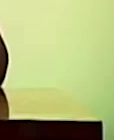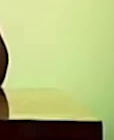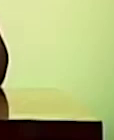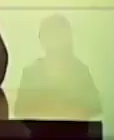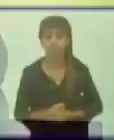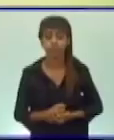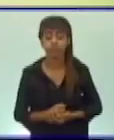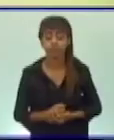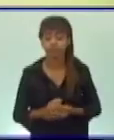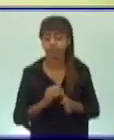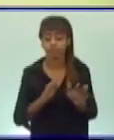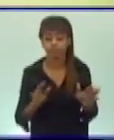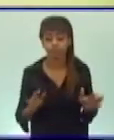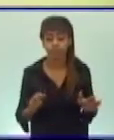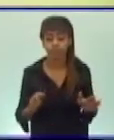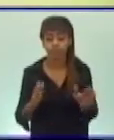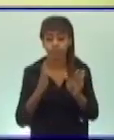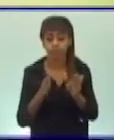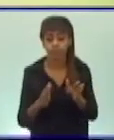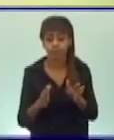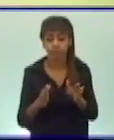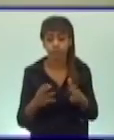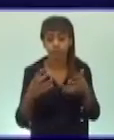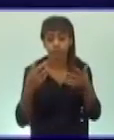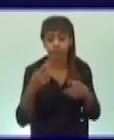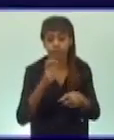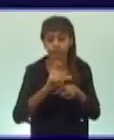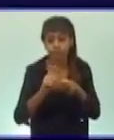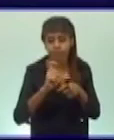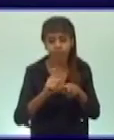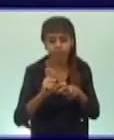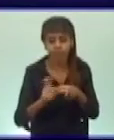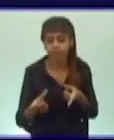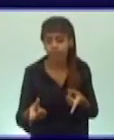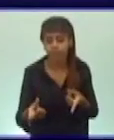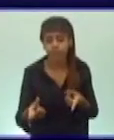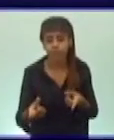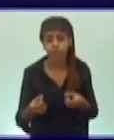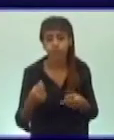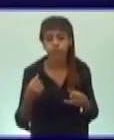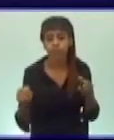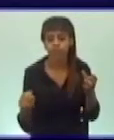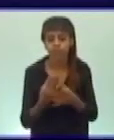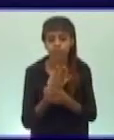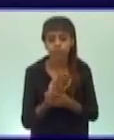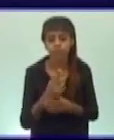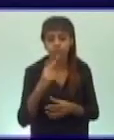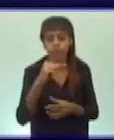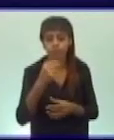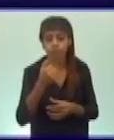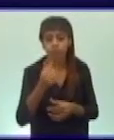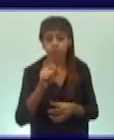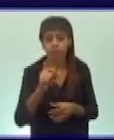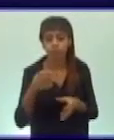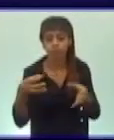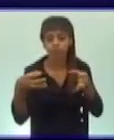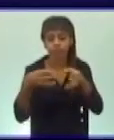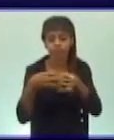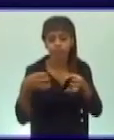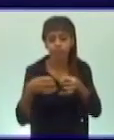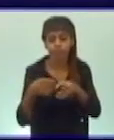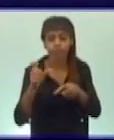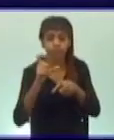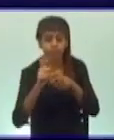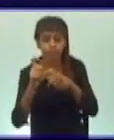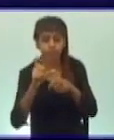Quedaría de esta manera, por ejemplo, con el sector agropecuario. Con la creación de la ANAP se logra la organización del campesinado,